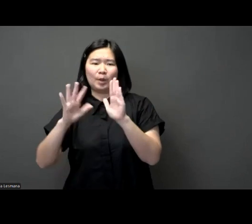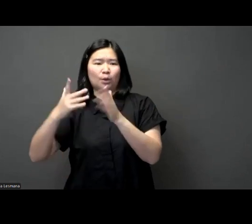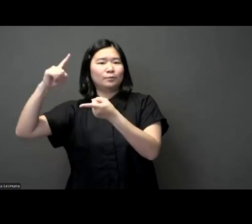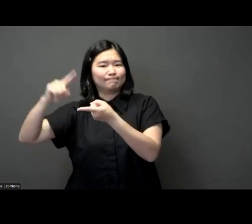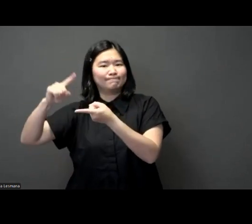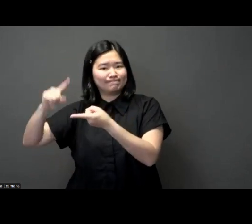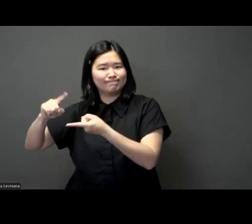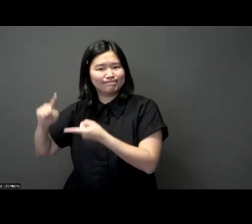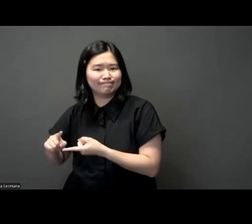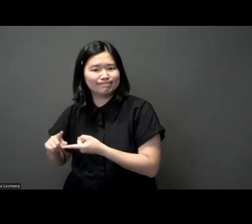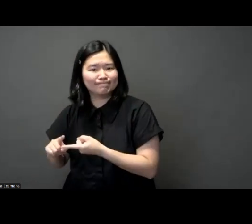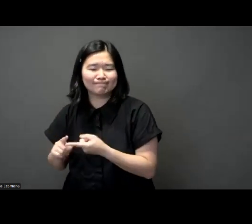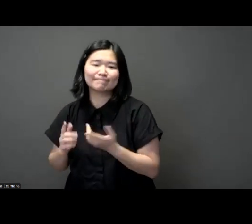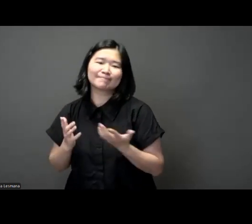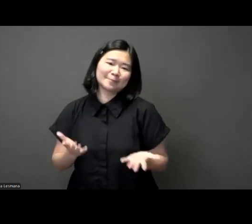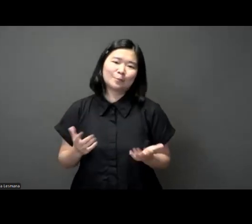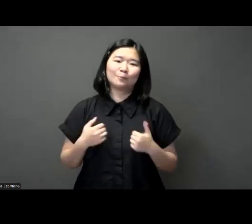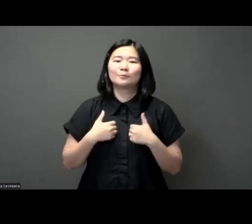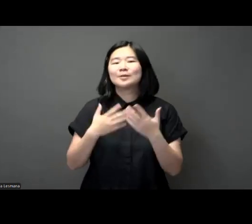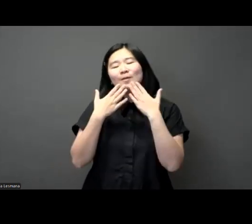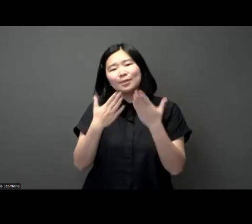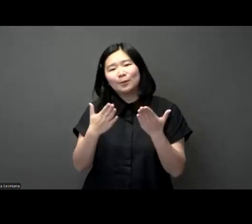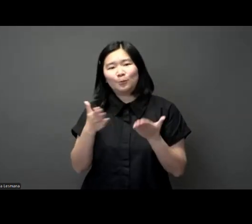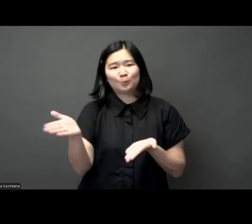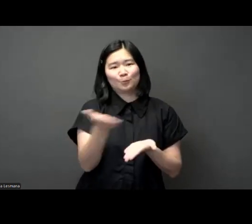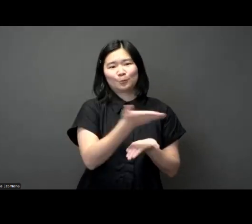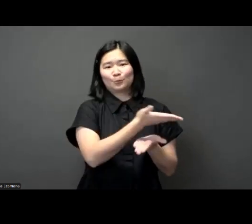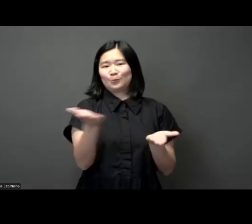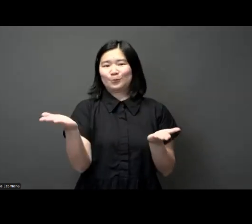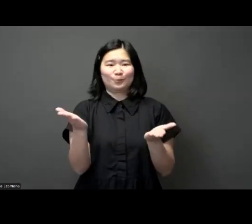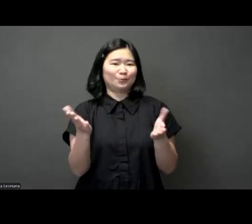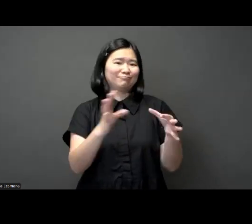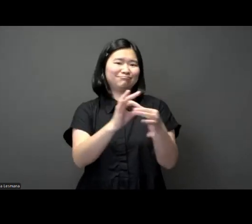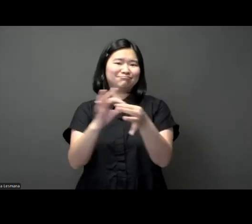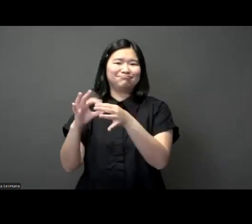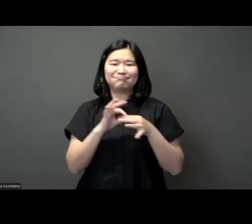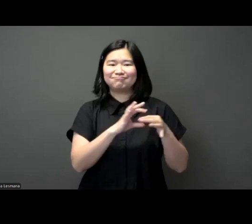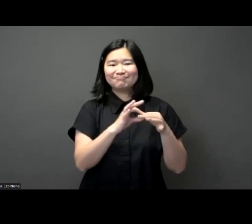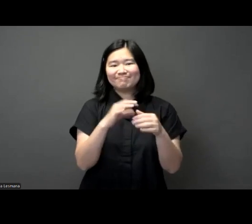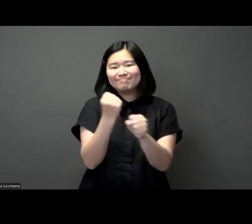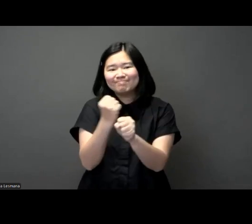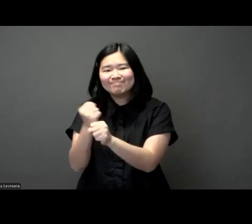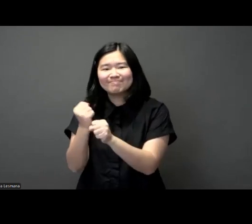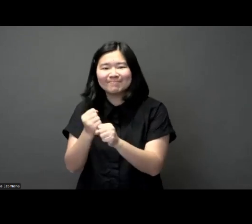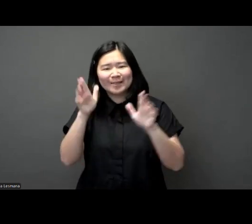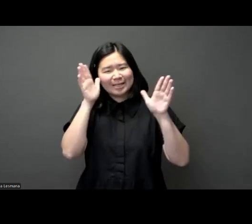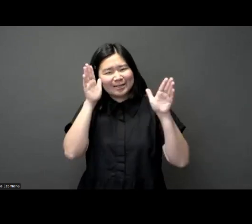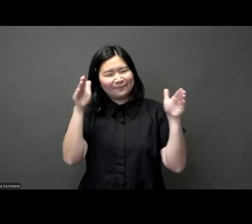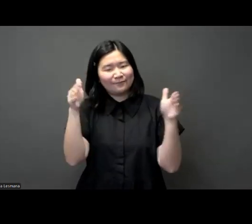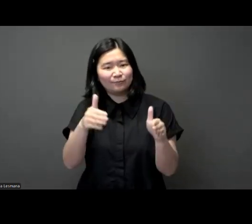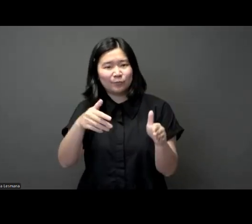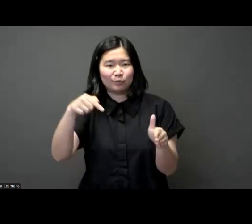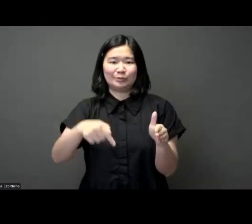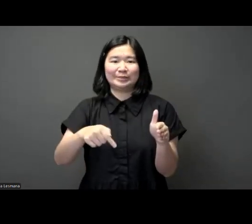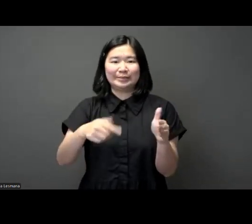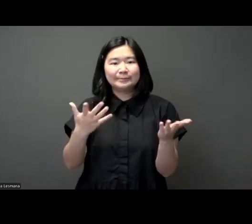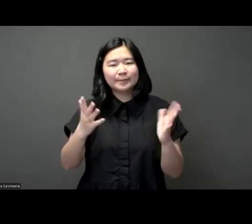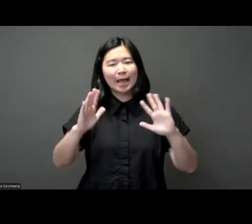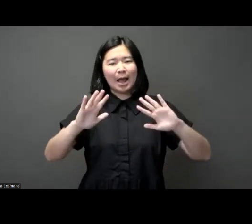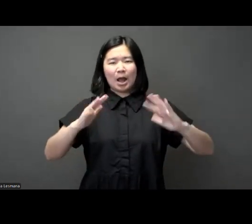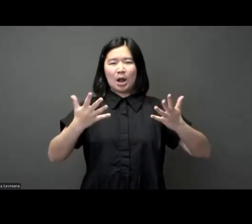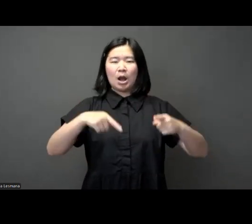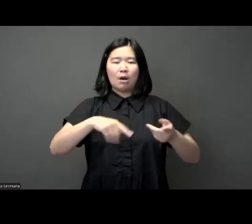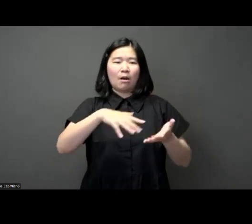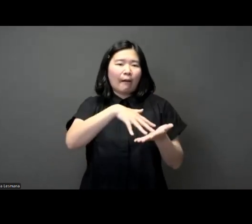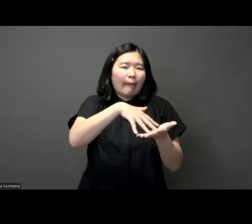eliminación, y nos hemos concentrado en entender y enfrentar esos mecanismos de vulnerabilidad que afectan la exposición